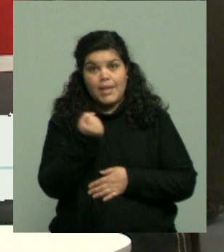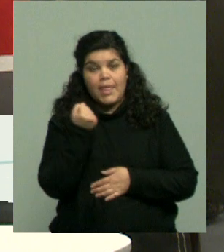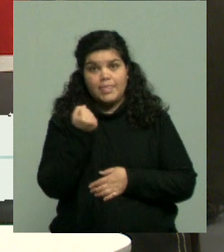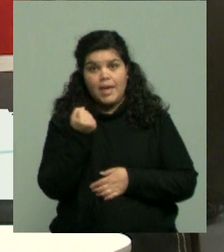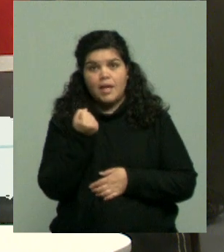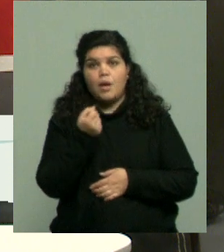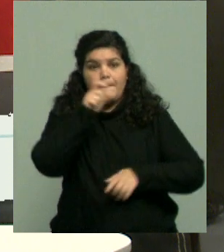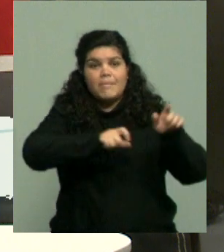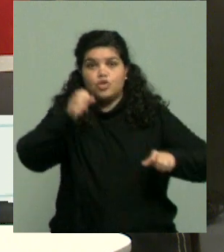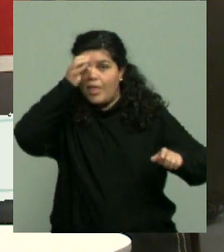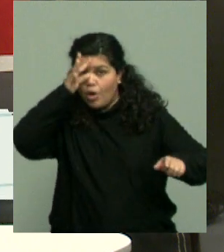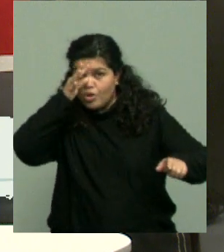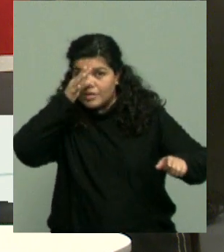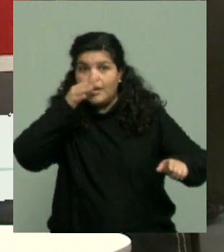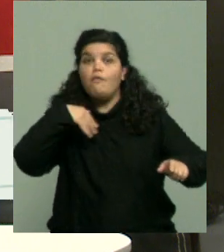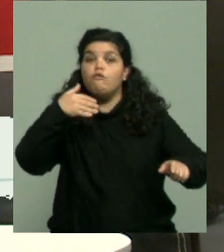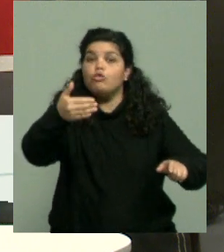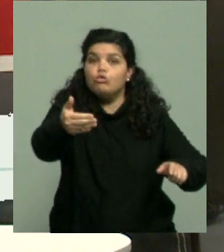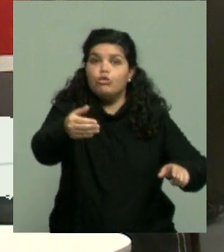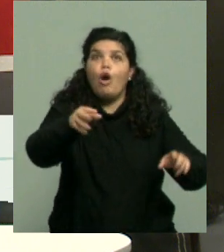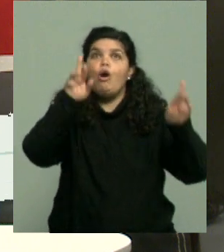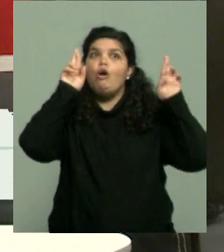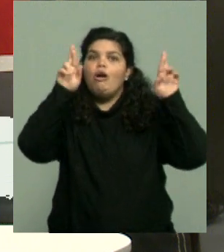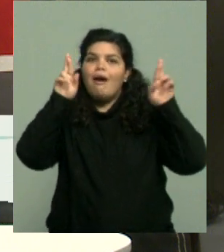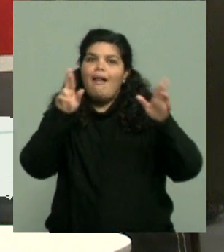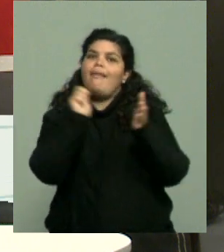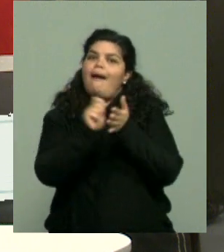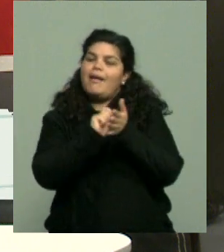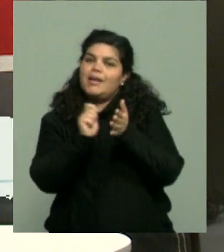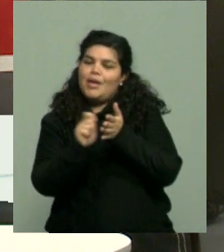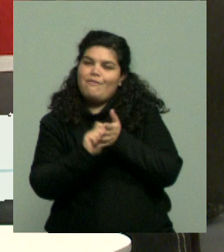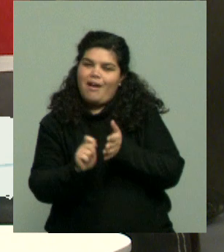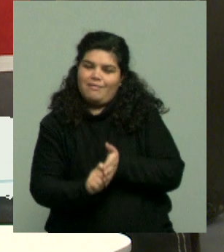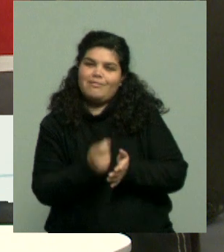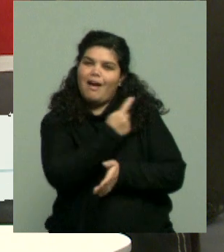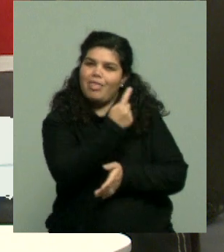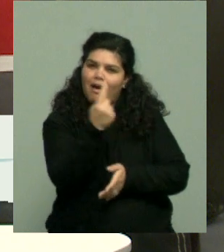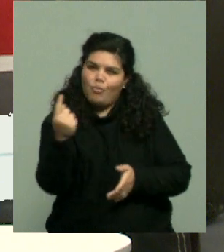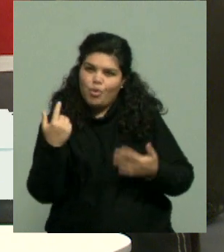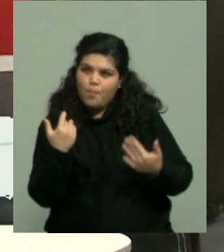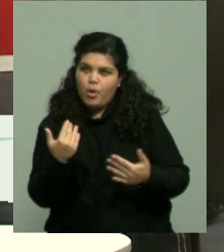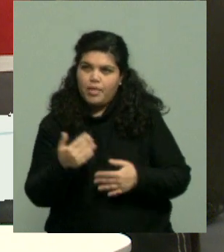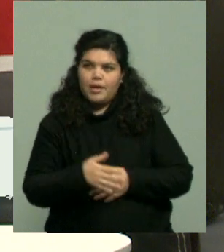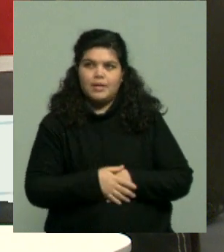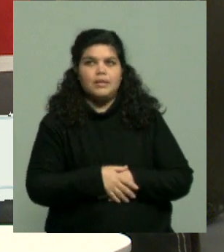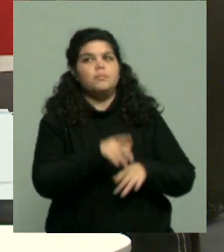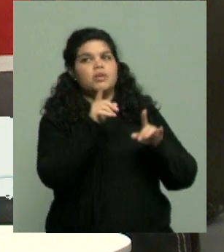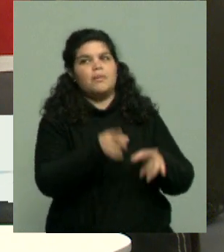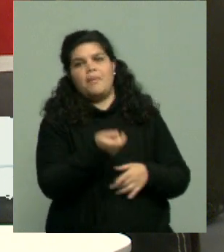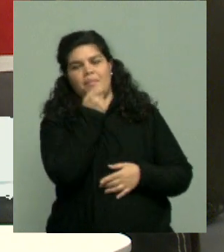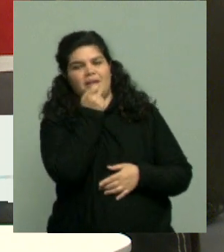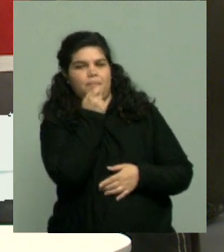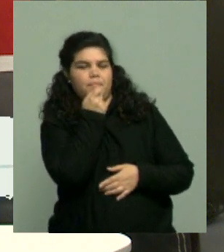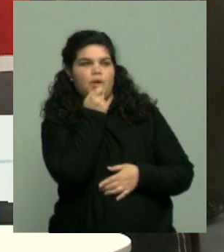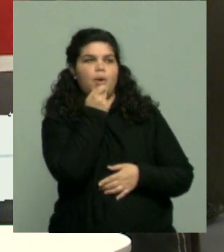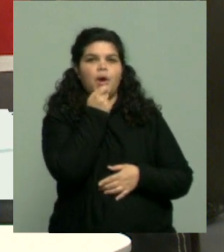Sí, sí, generalmente sí. Con alguna de las obras, bueno, hay alguien que trae la idea germen o semilla y